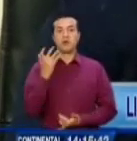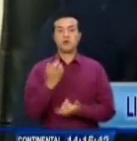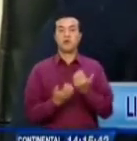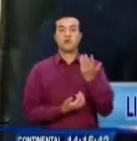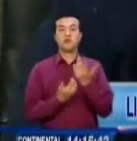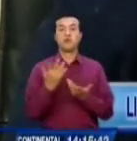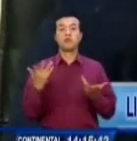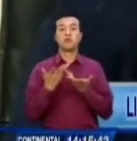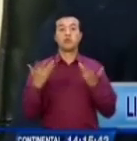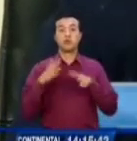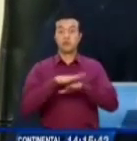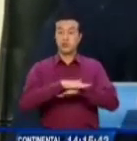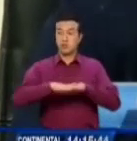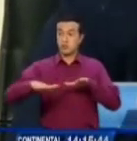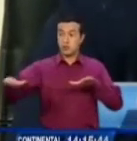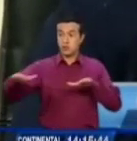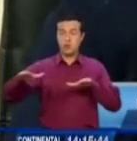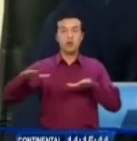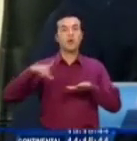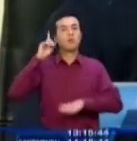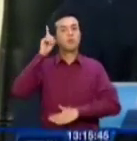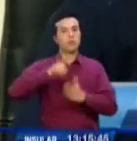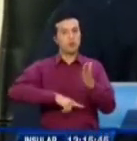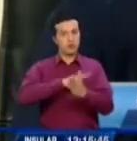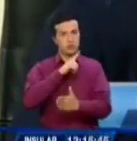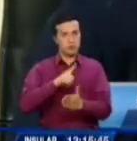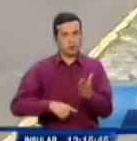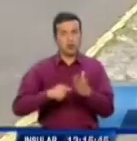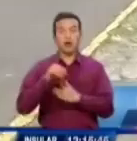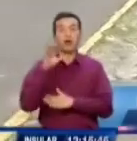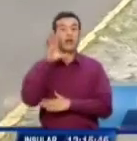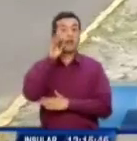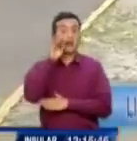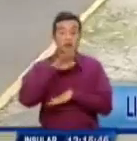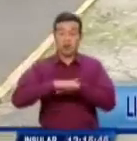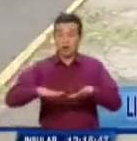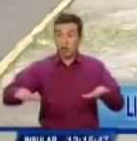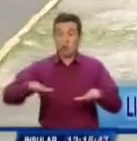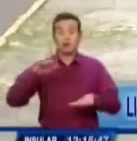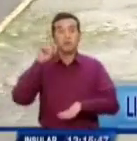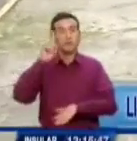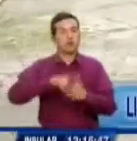años viejos sobre la vía pública en asfalto negro. El operativo, que